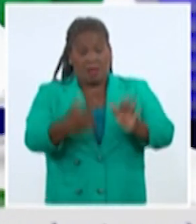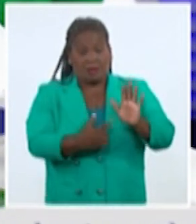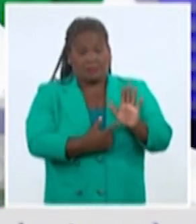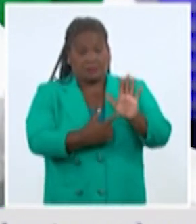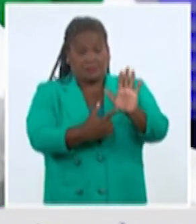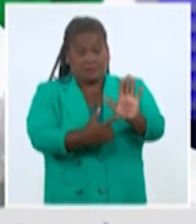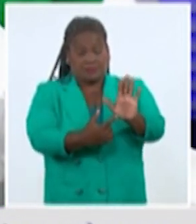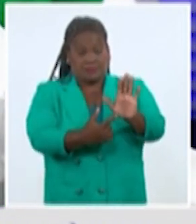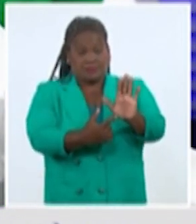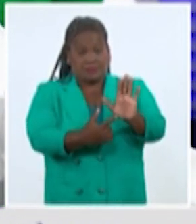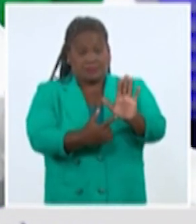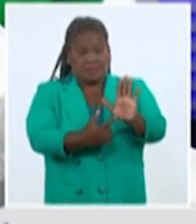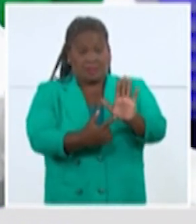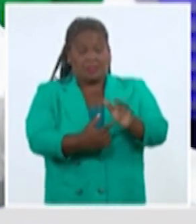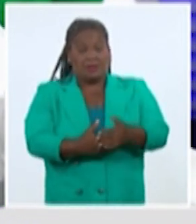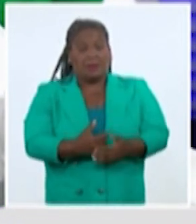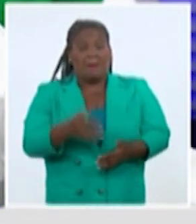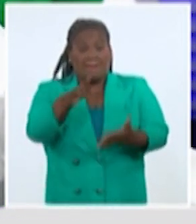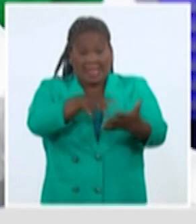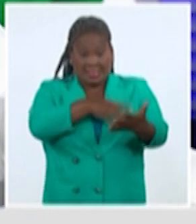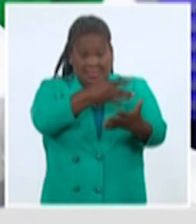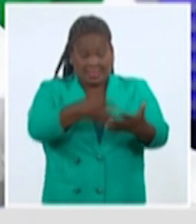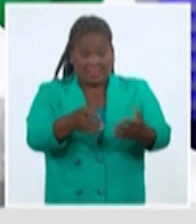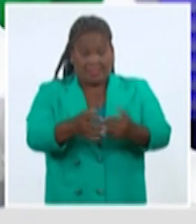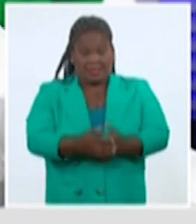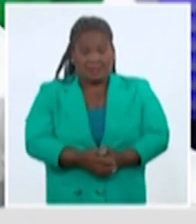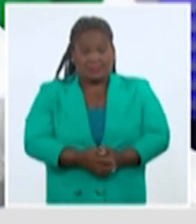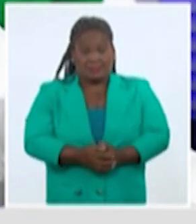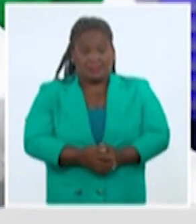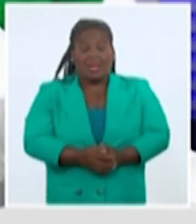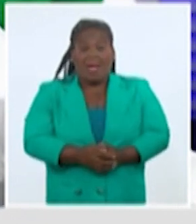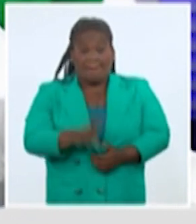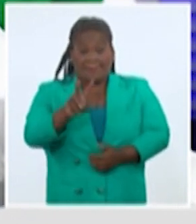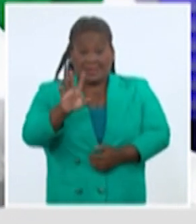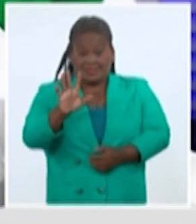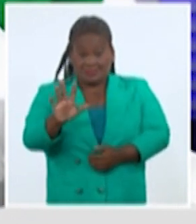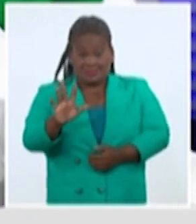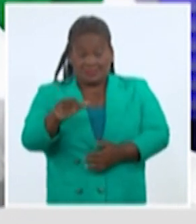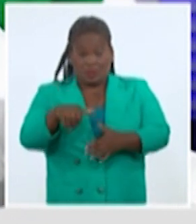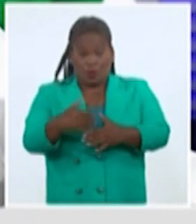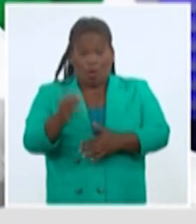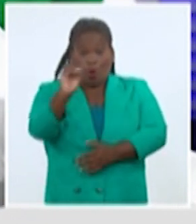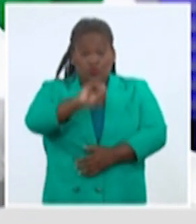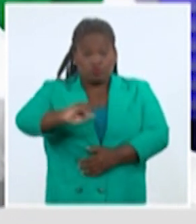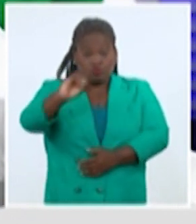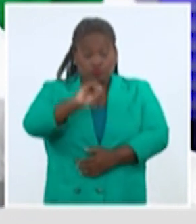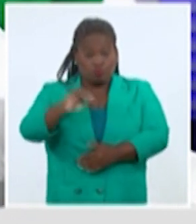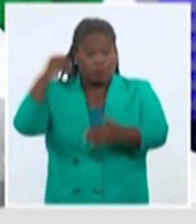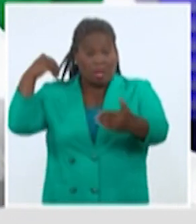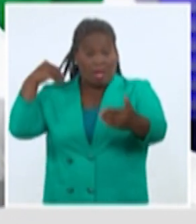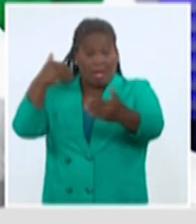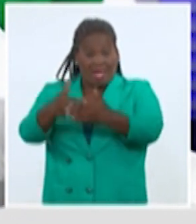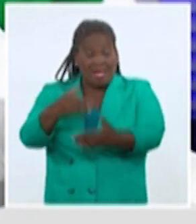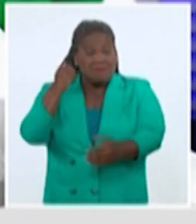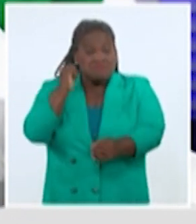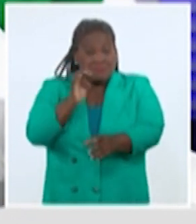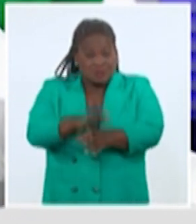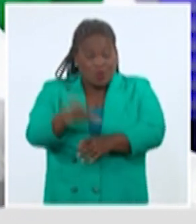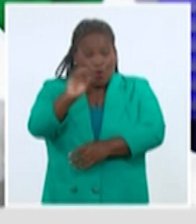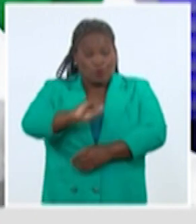final, en los primeros 25 días del mes de octubre se han confirmado